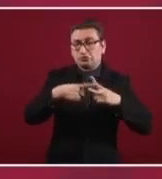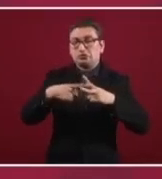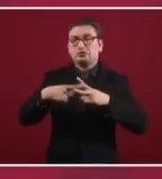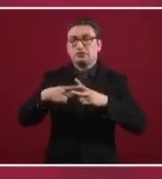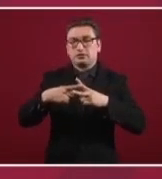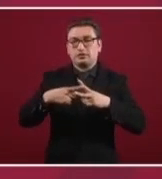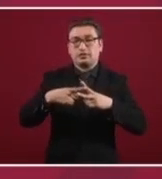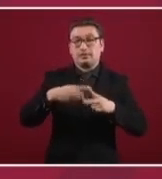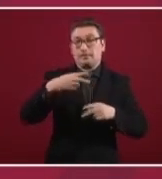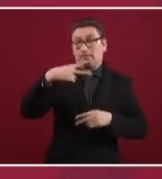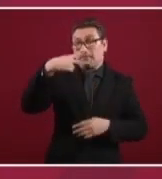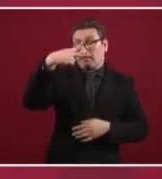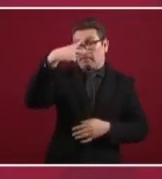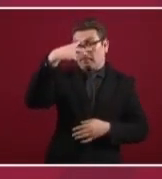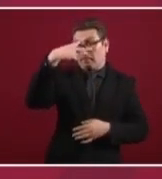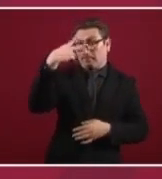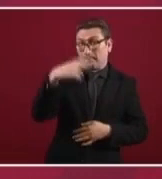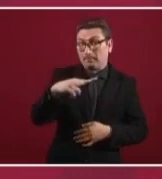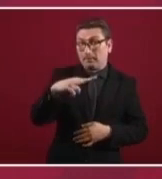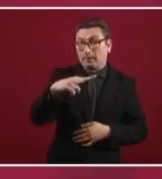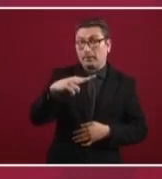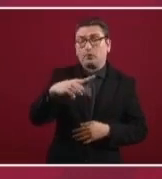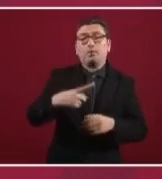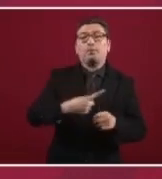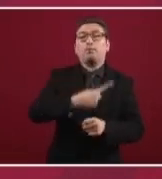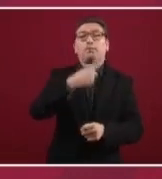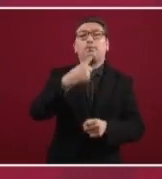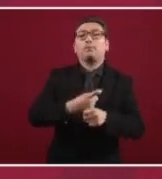ocupaba el primer lugar en confianza